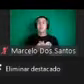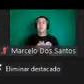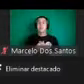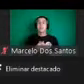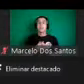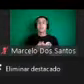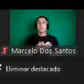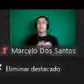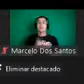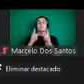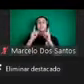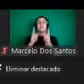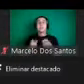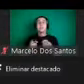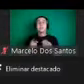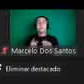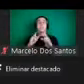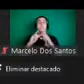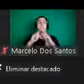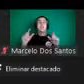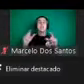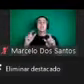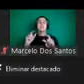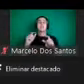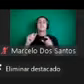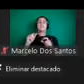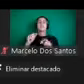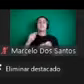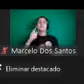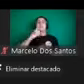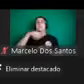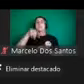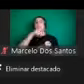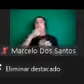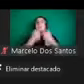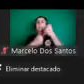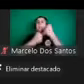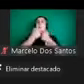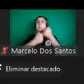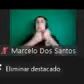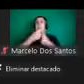también a través de capacitar a las empresas, ¿verdad? Lograr